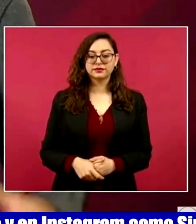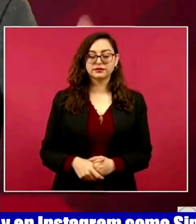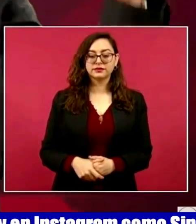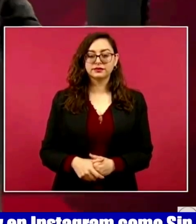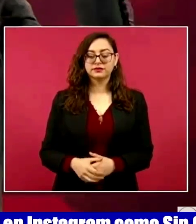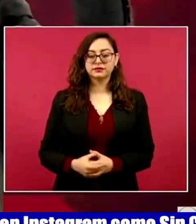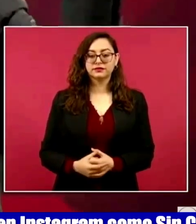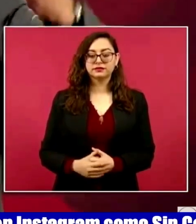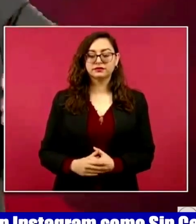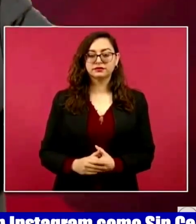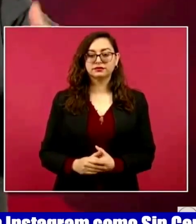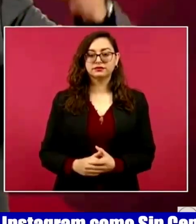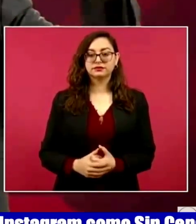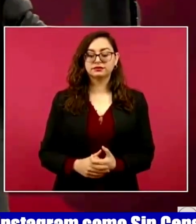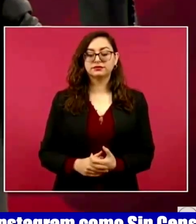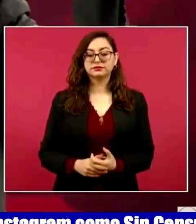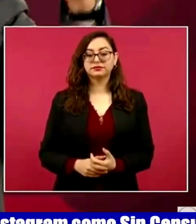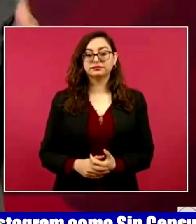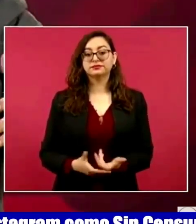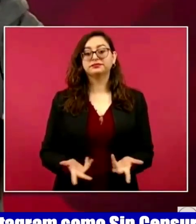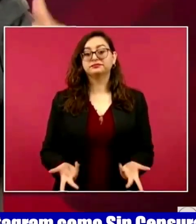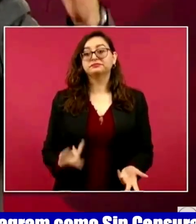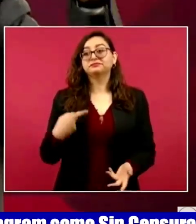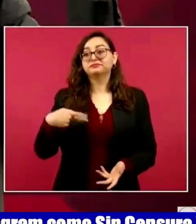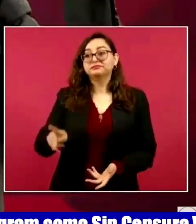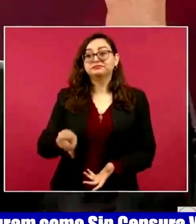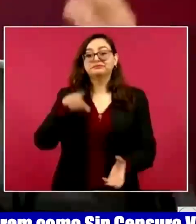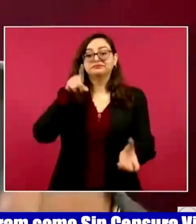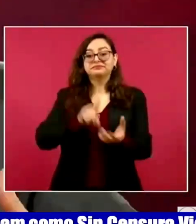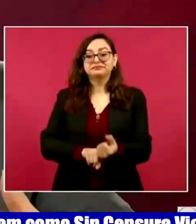Y ahí están metidos los conservadores.